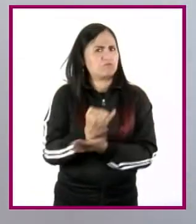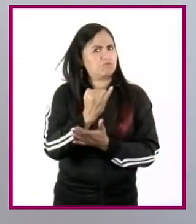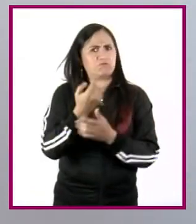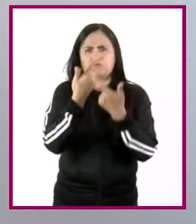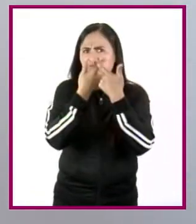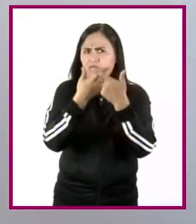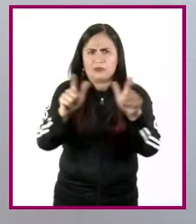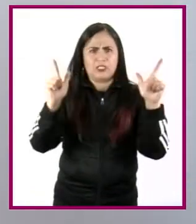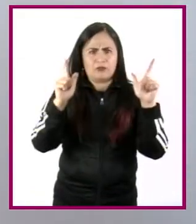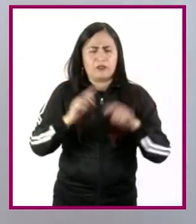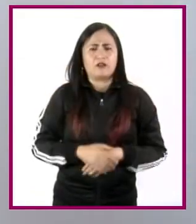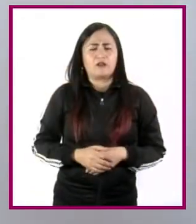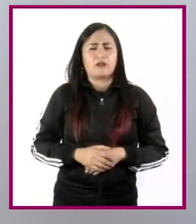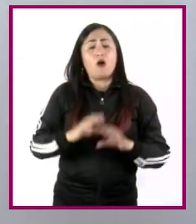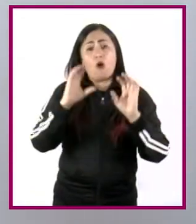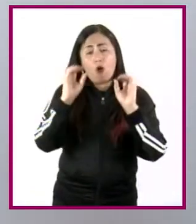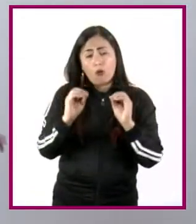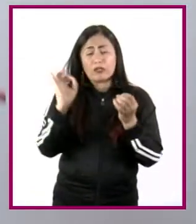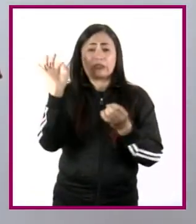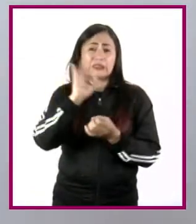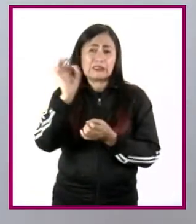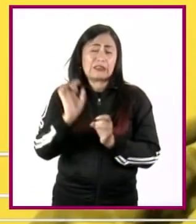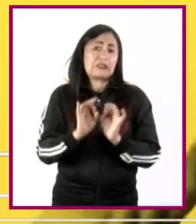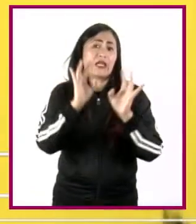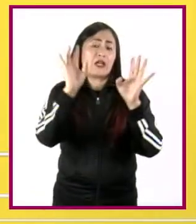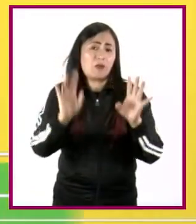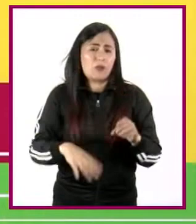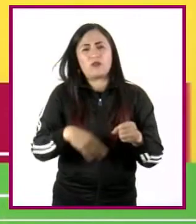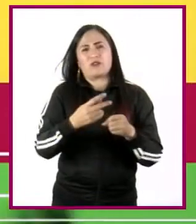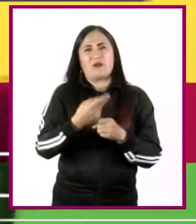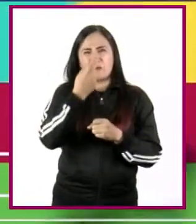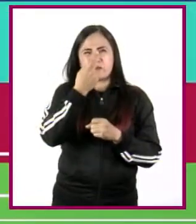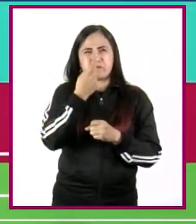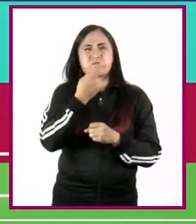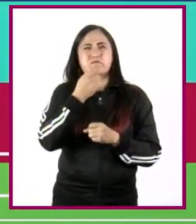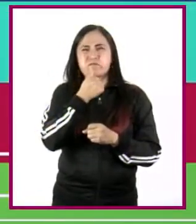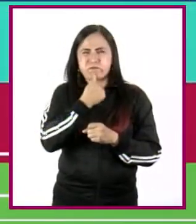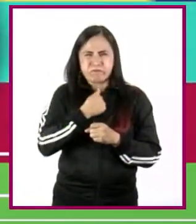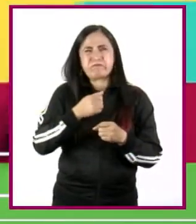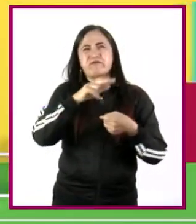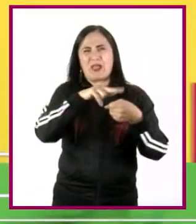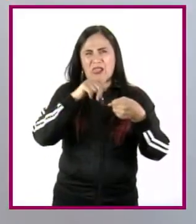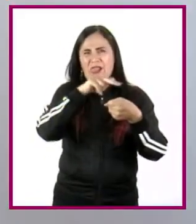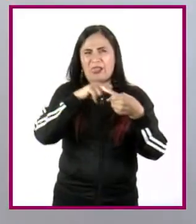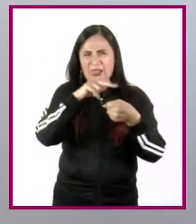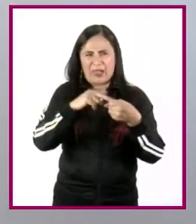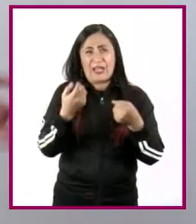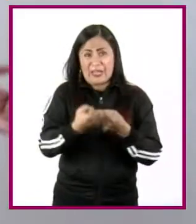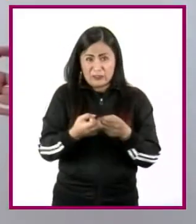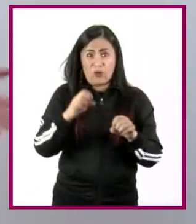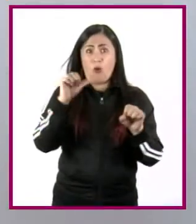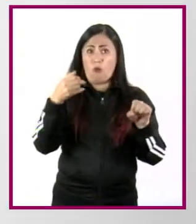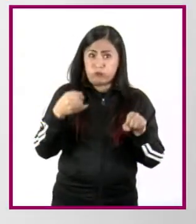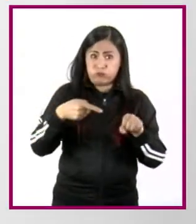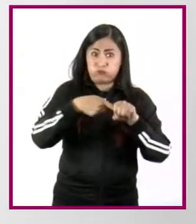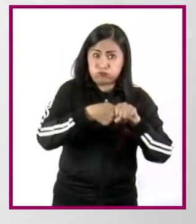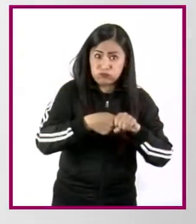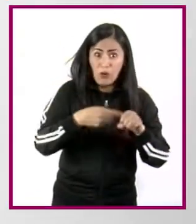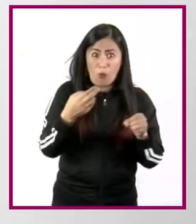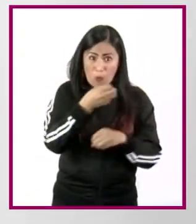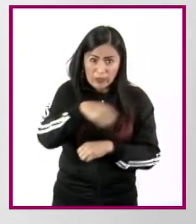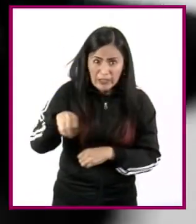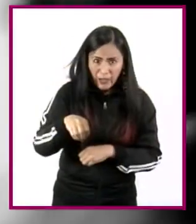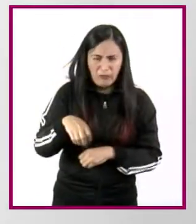algún momento quiso tener sexo oral, significa que quiera tener sexo vaginal o sexo anal, o sea, para nada. ¿Puedo